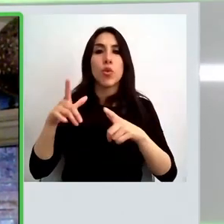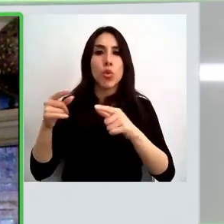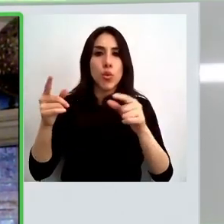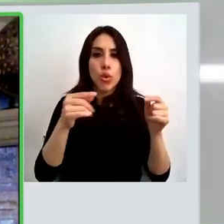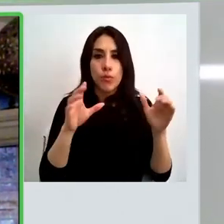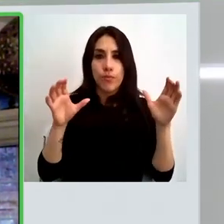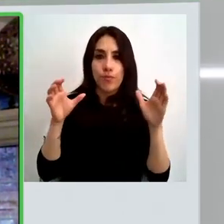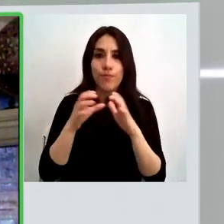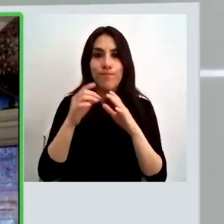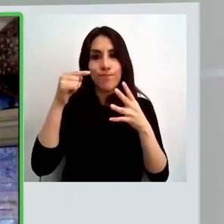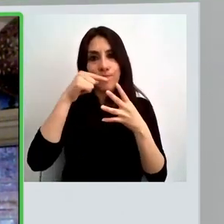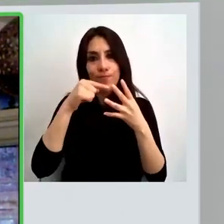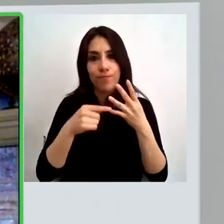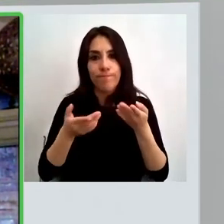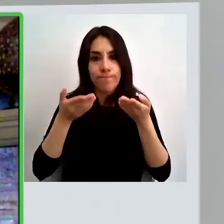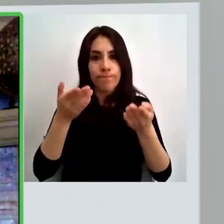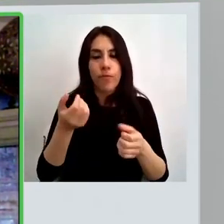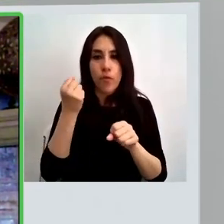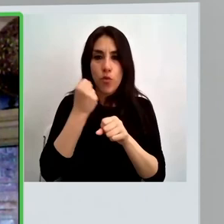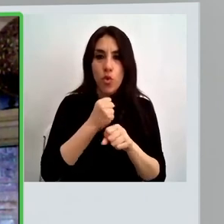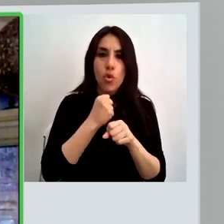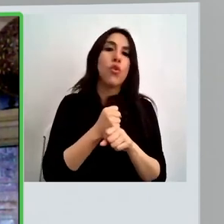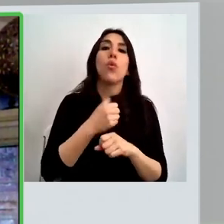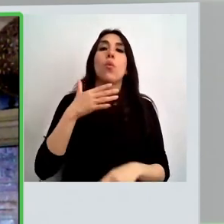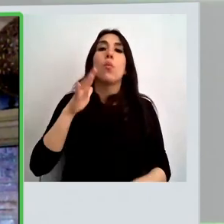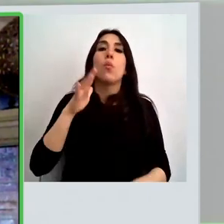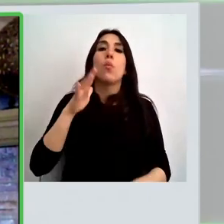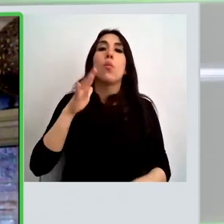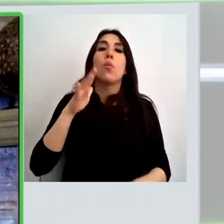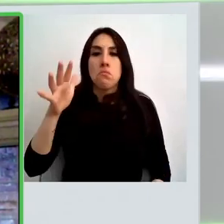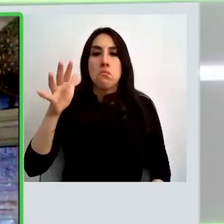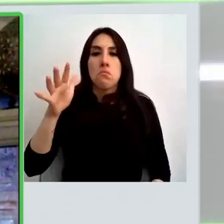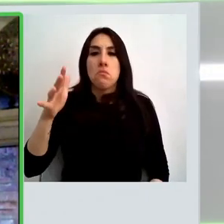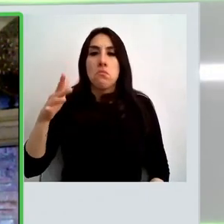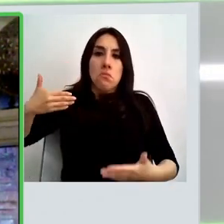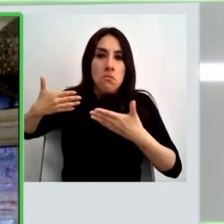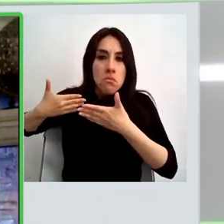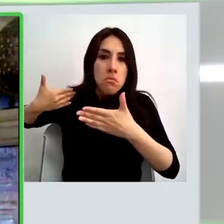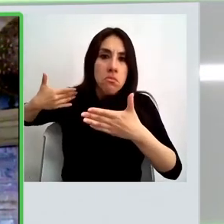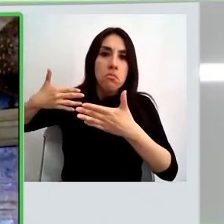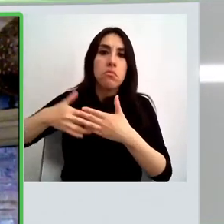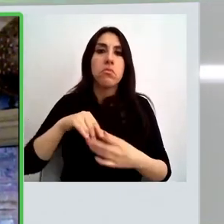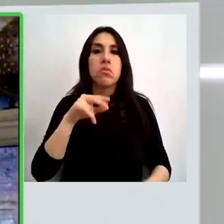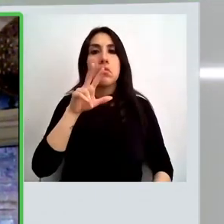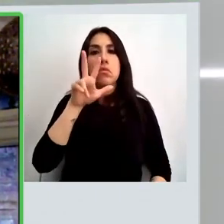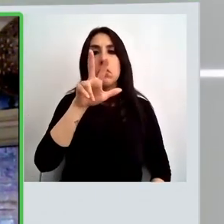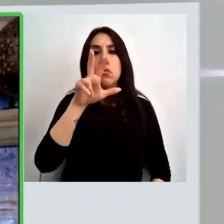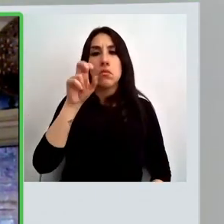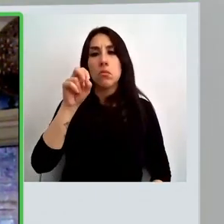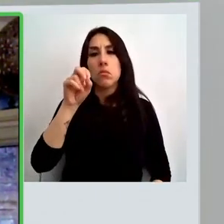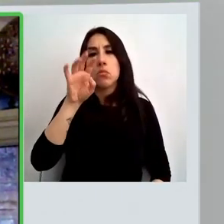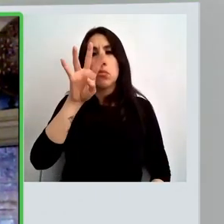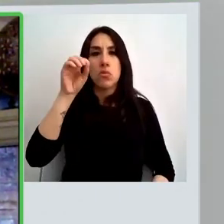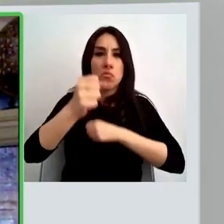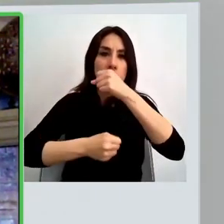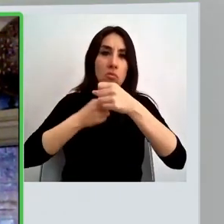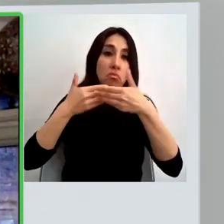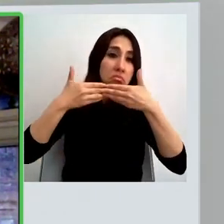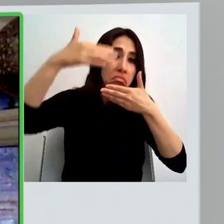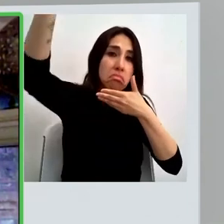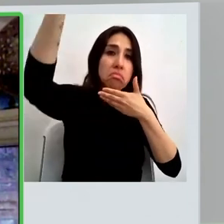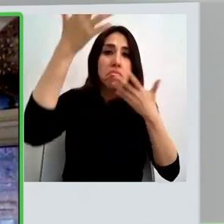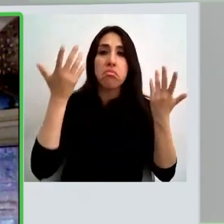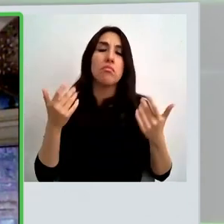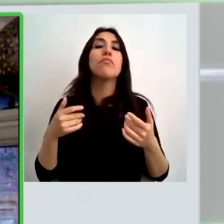y después de como tres o cuatro años son los grupos de